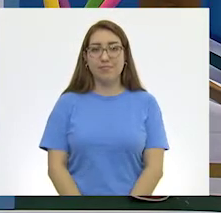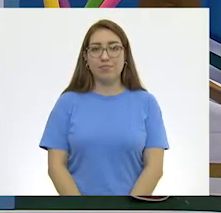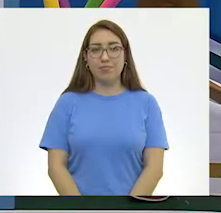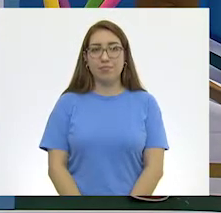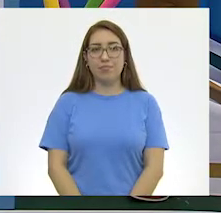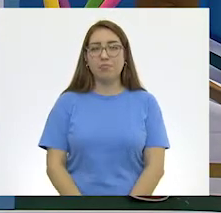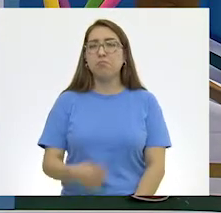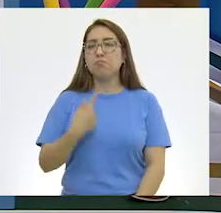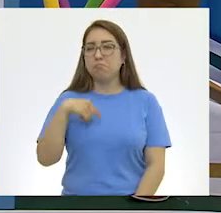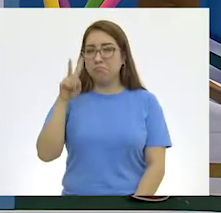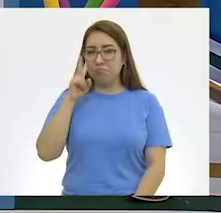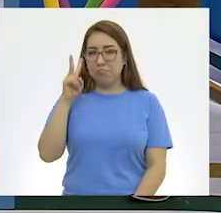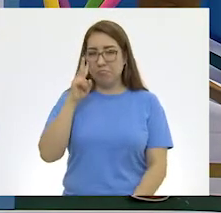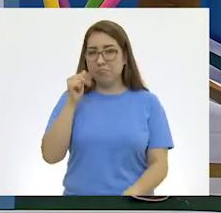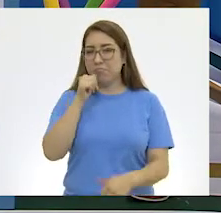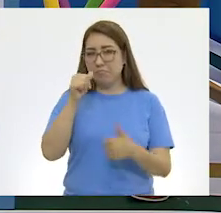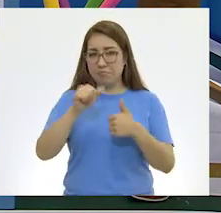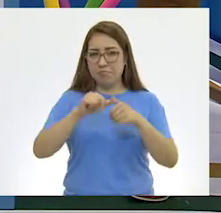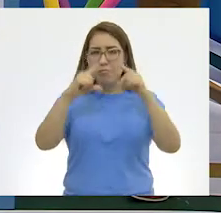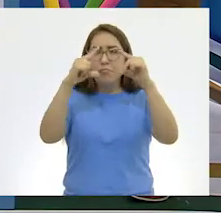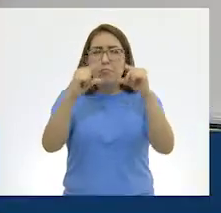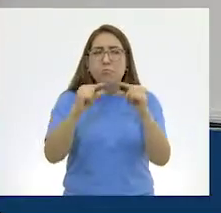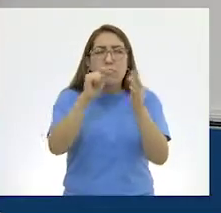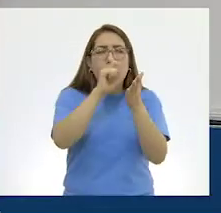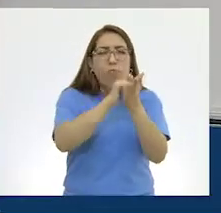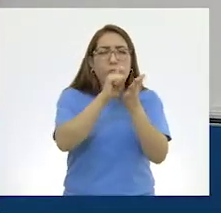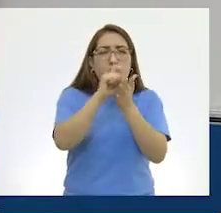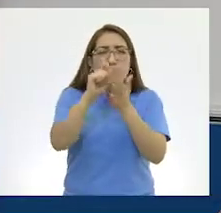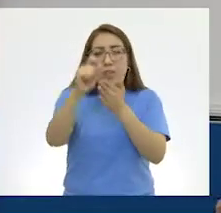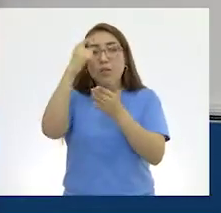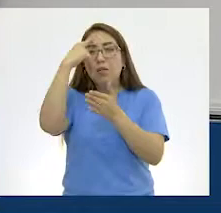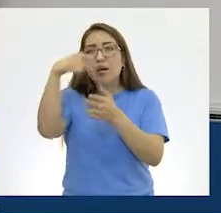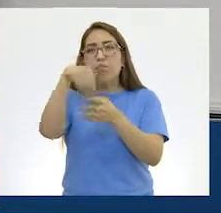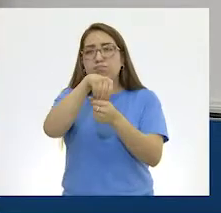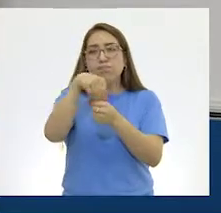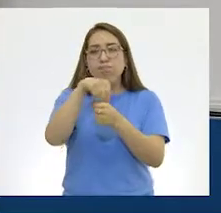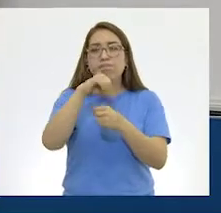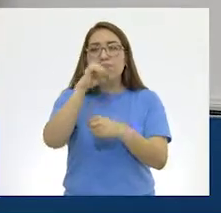Voy a intentar hacer la letra más chiquita para que quepa. Sí.